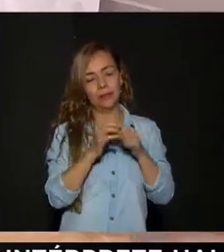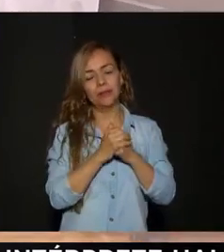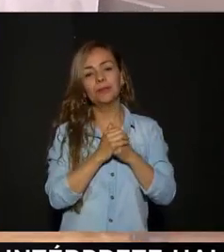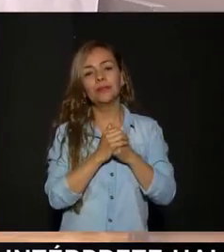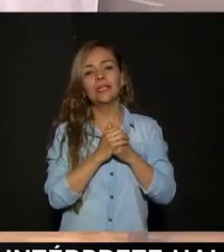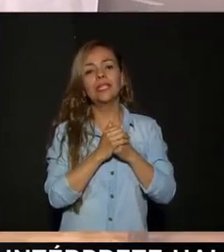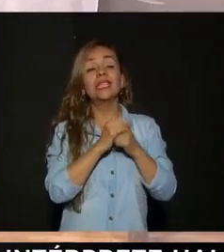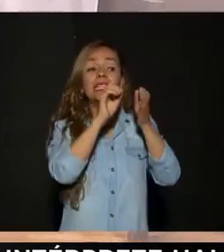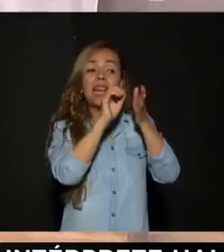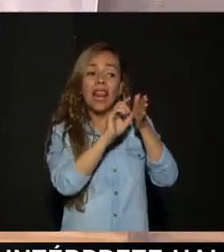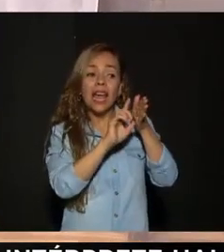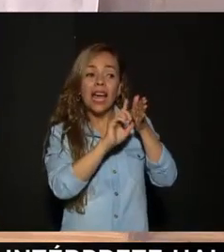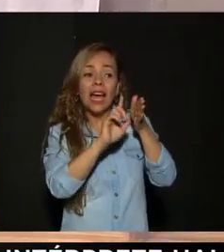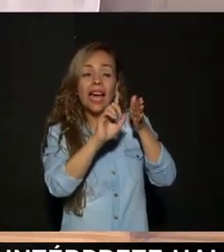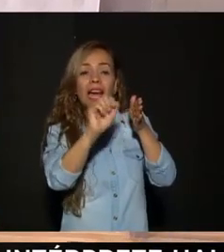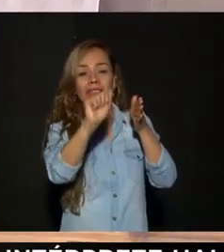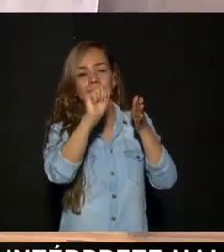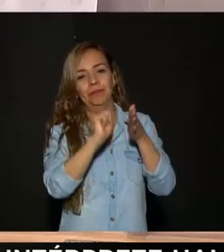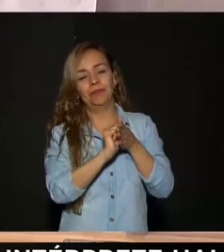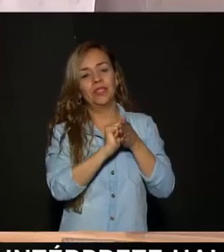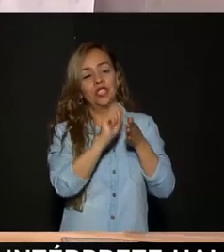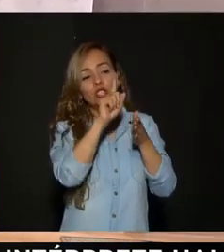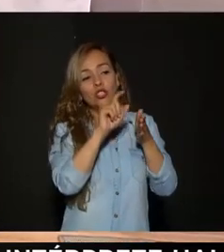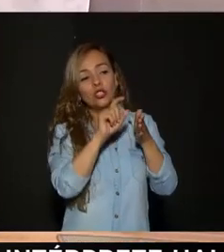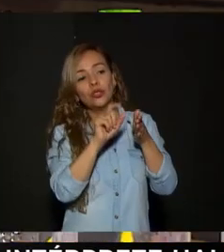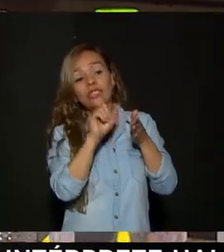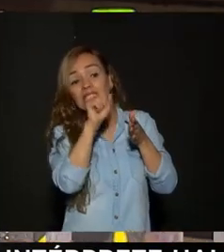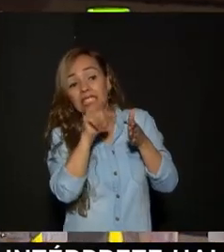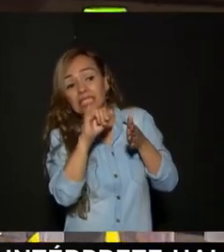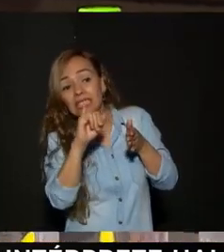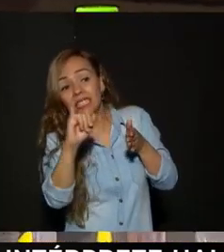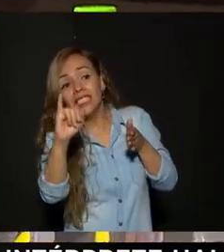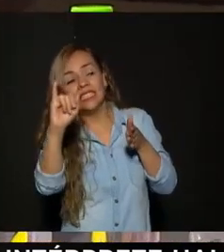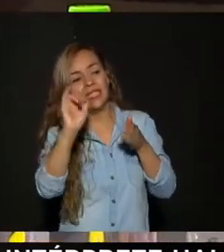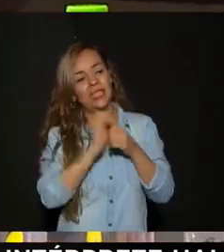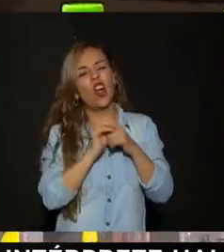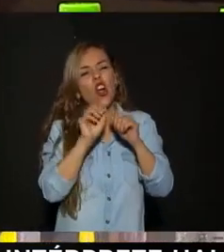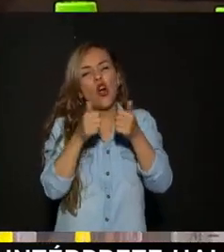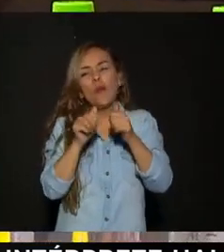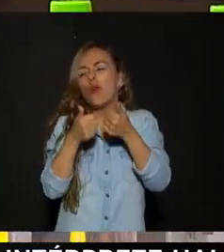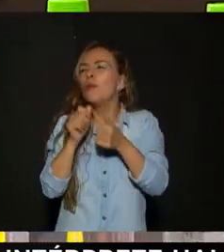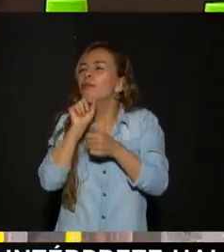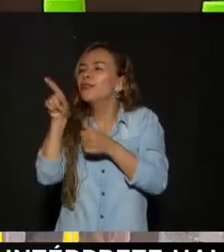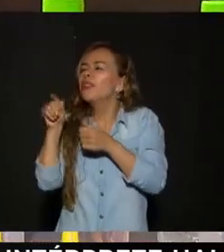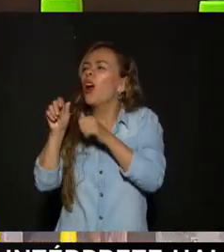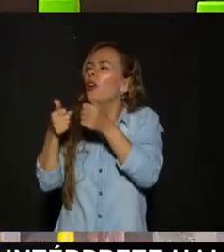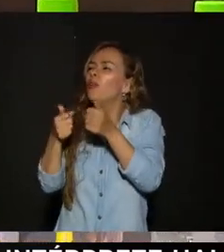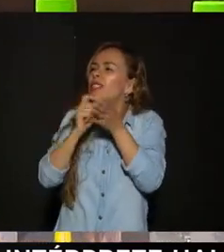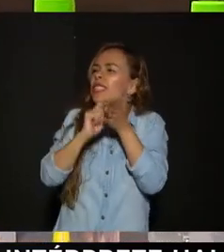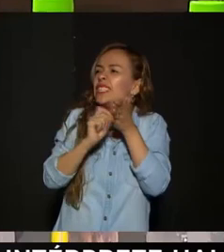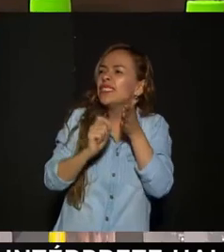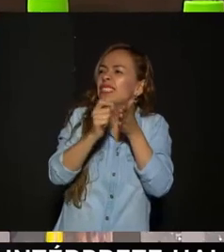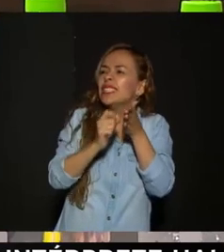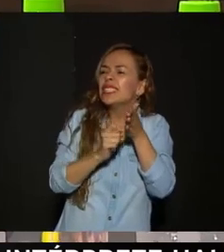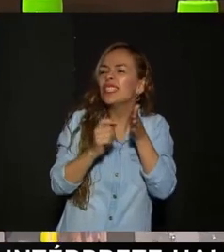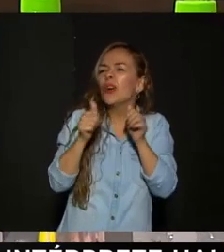entonces larguito. ¿Larguito? Sí, porque hiciste la primera larga y la segunda larga. ¿Y cómo escribo larguito? Eso es lo que tenemos que adivinar